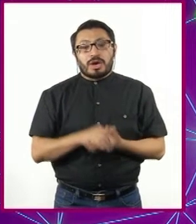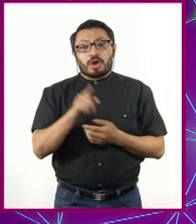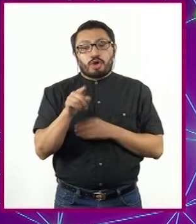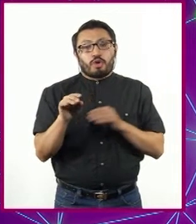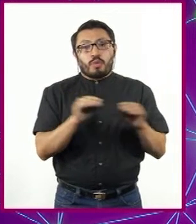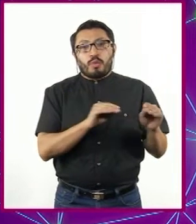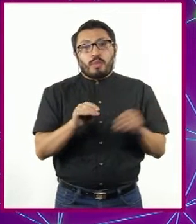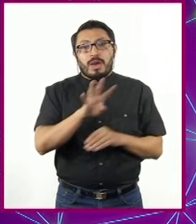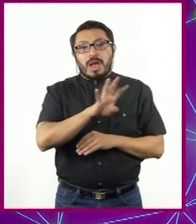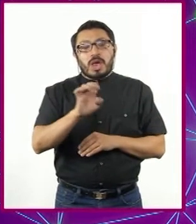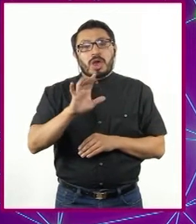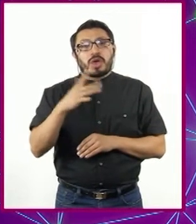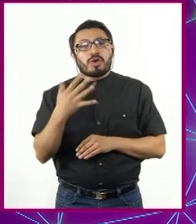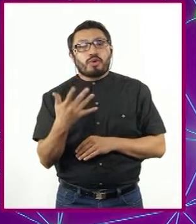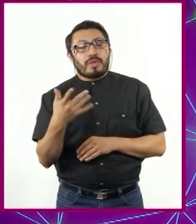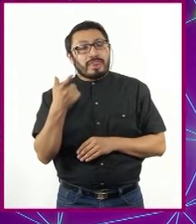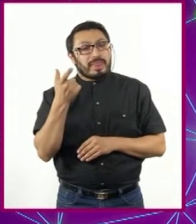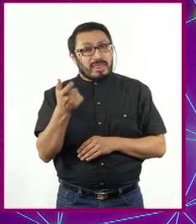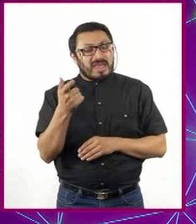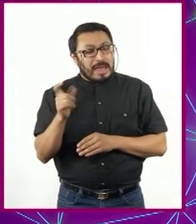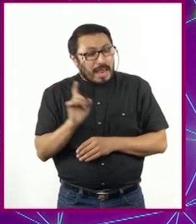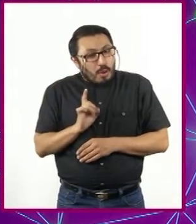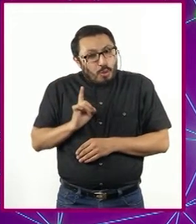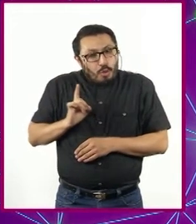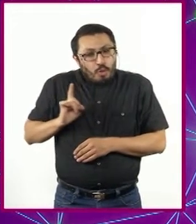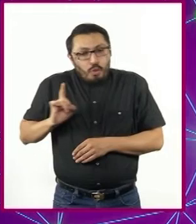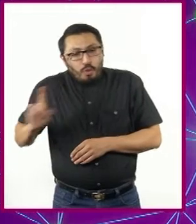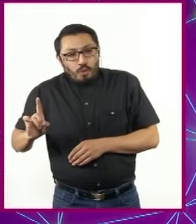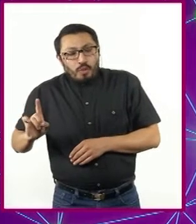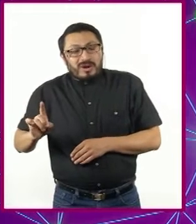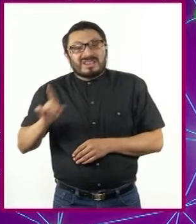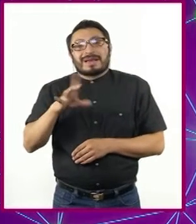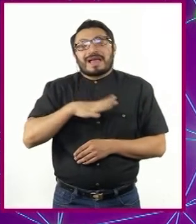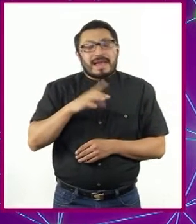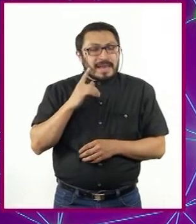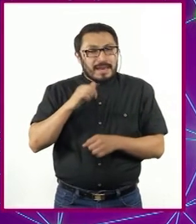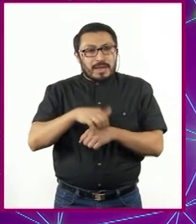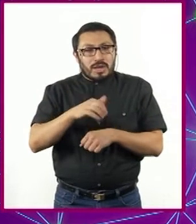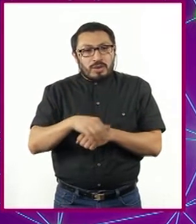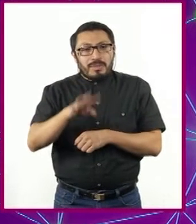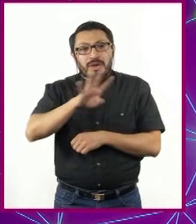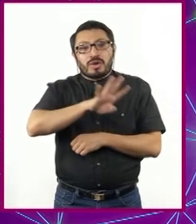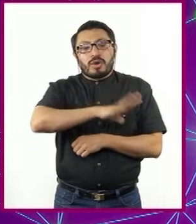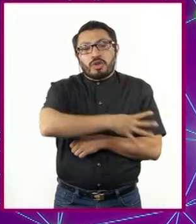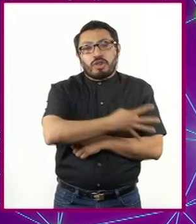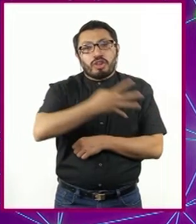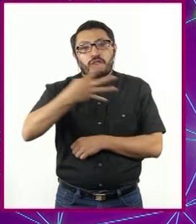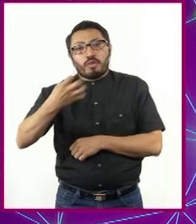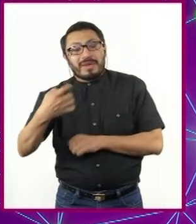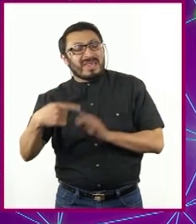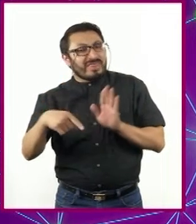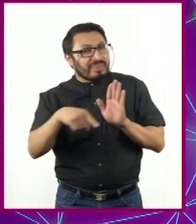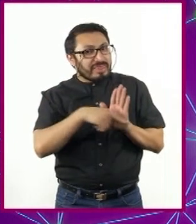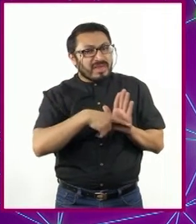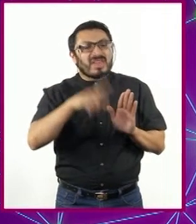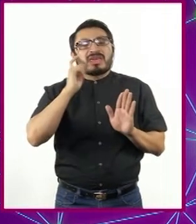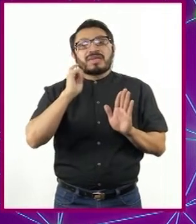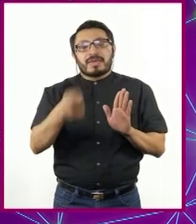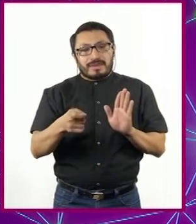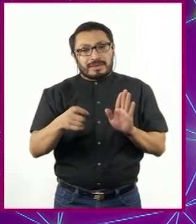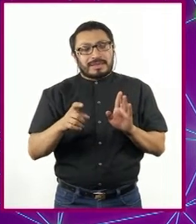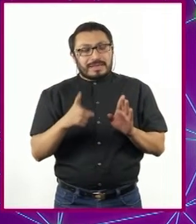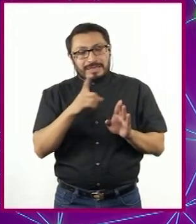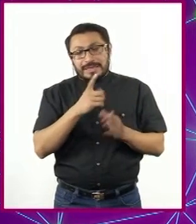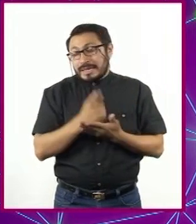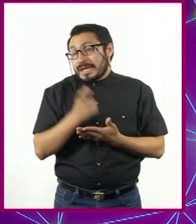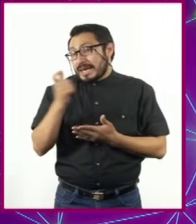movernos 450 unidades a la derecha, llegamos al número 900 negativo, lo que significa que la deuda